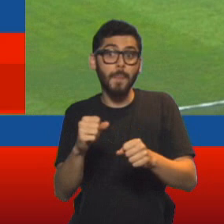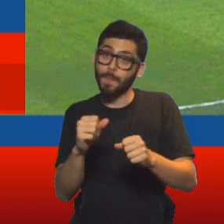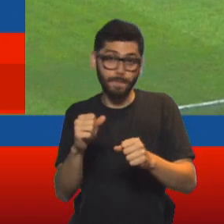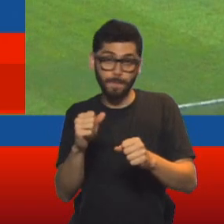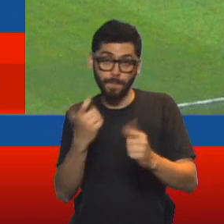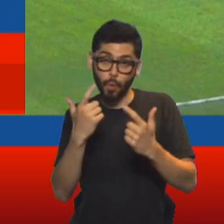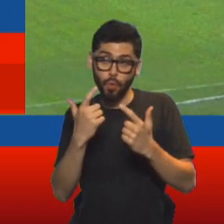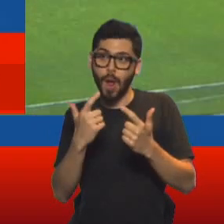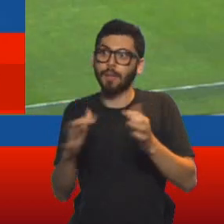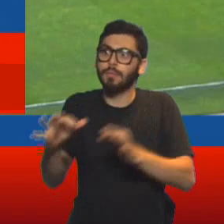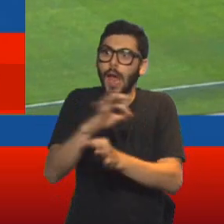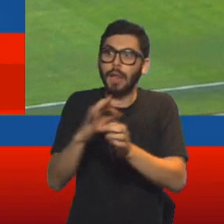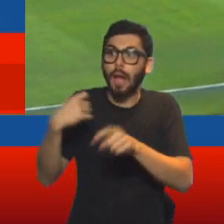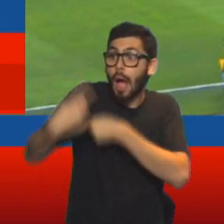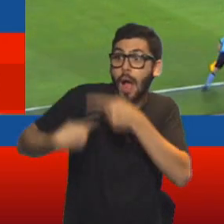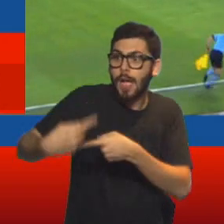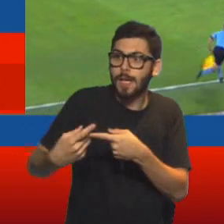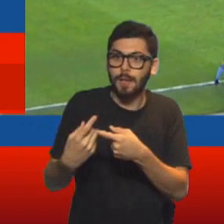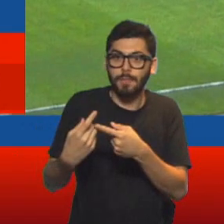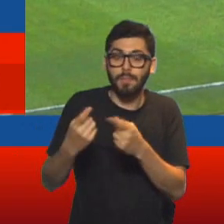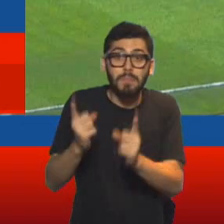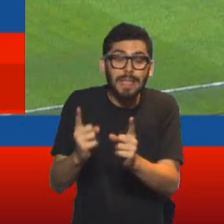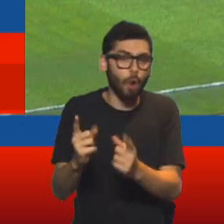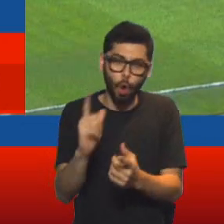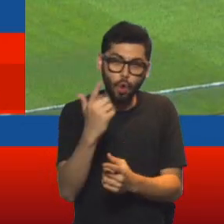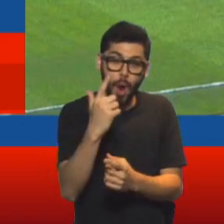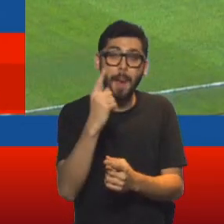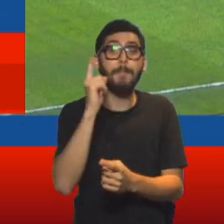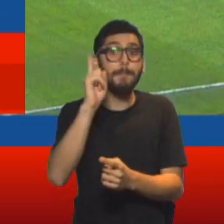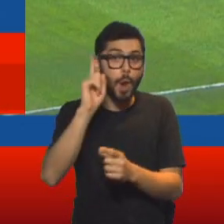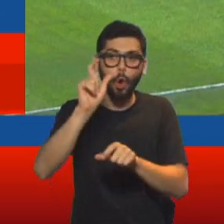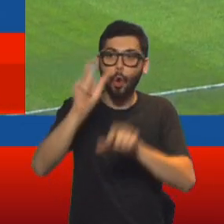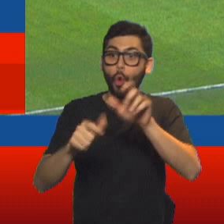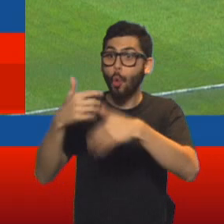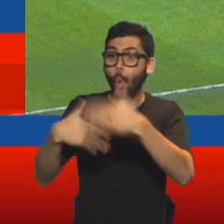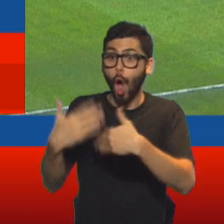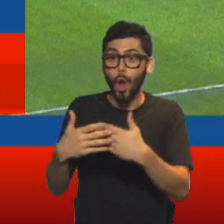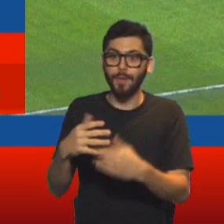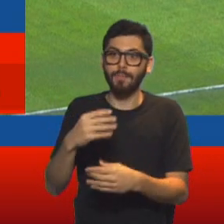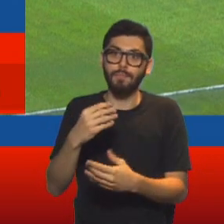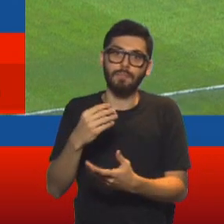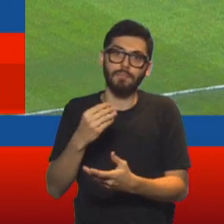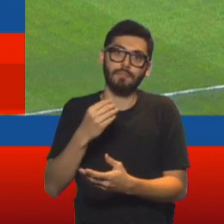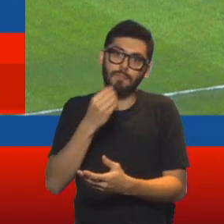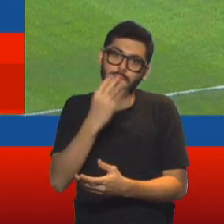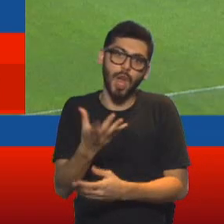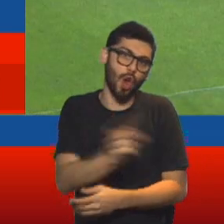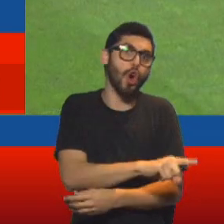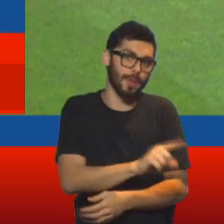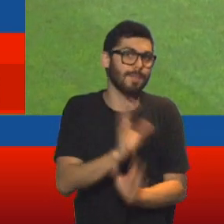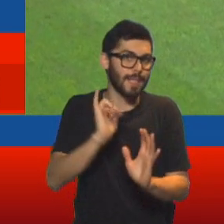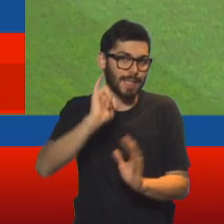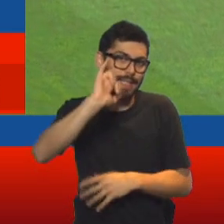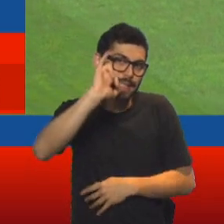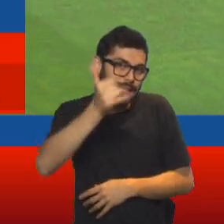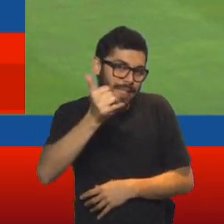y técnicamente, sabemos que sí, sus futbolistas técnicamente son superiores. Hay que decir del rival que